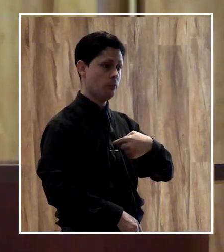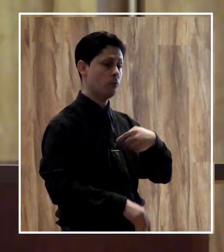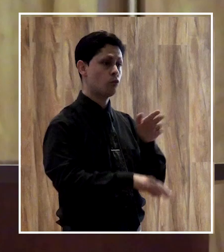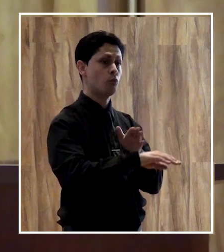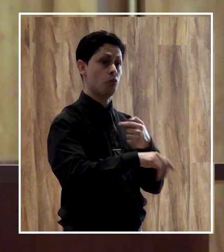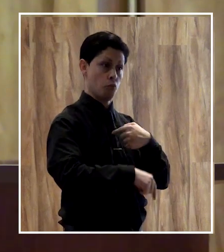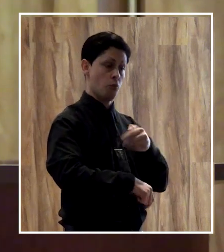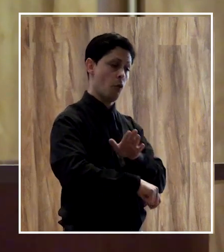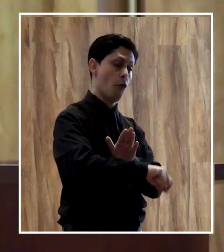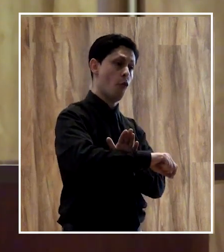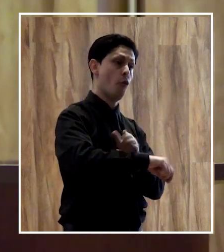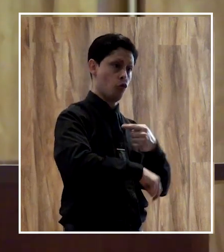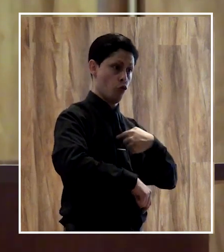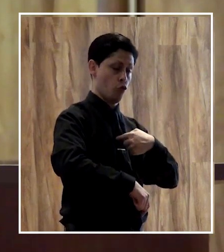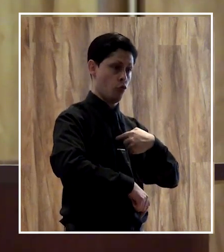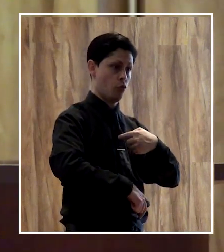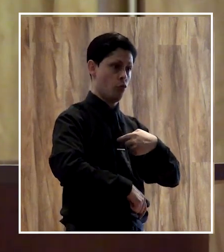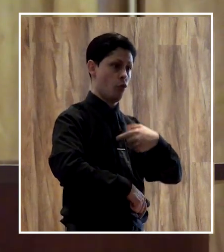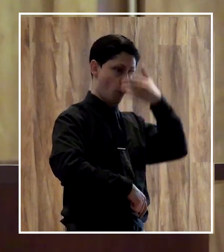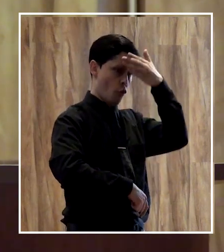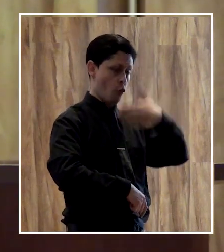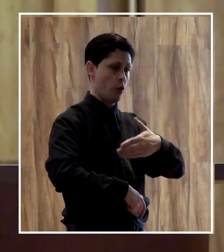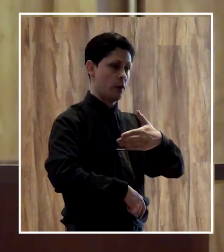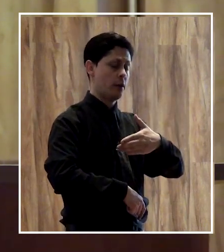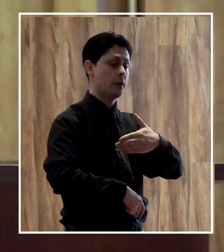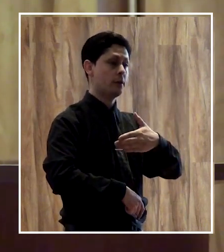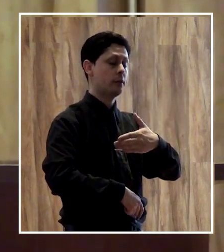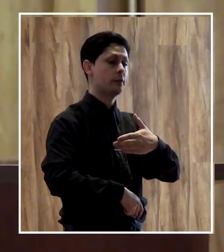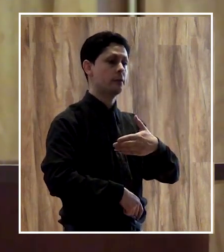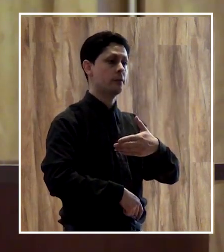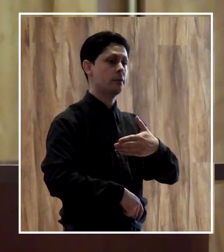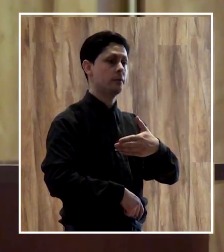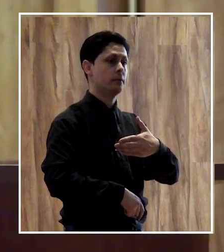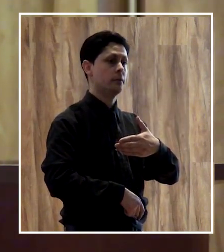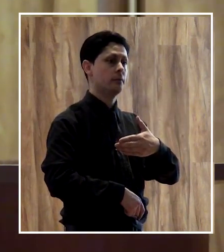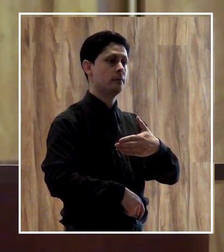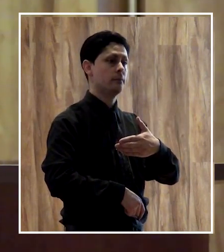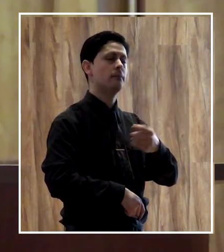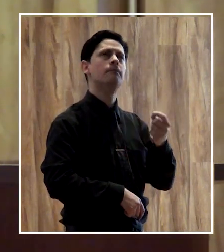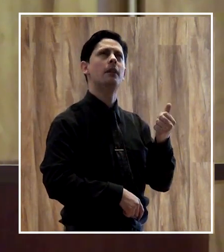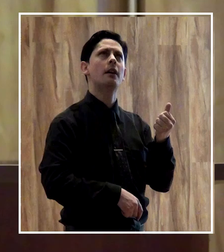Y fui del sector de los